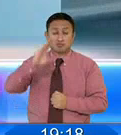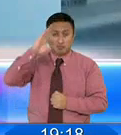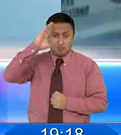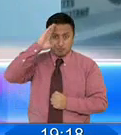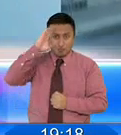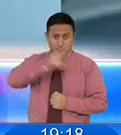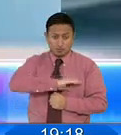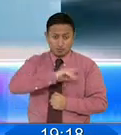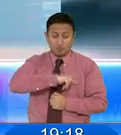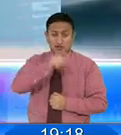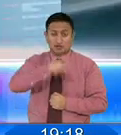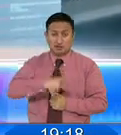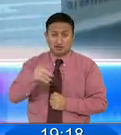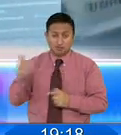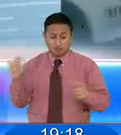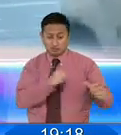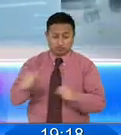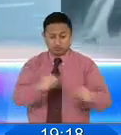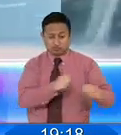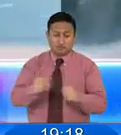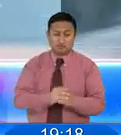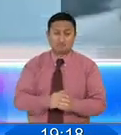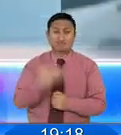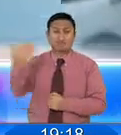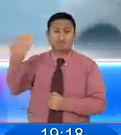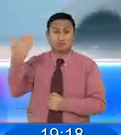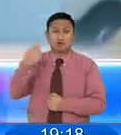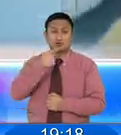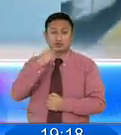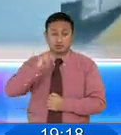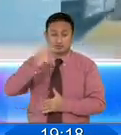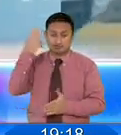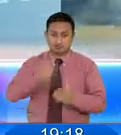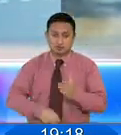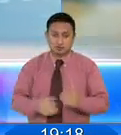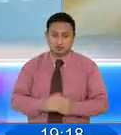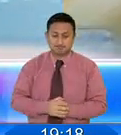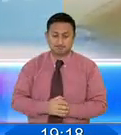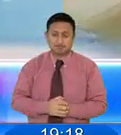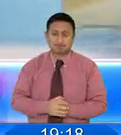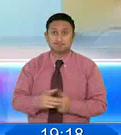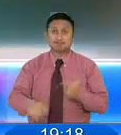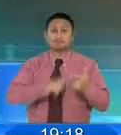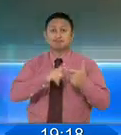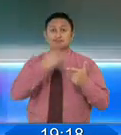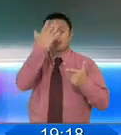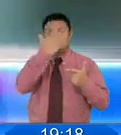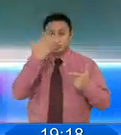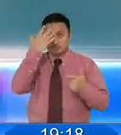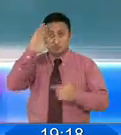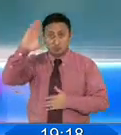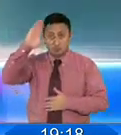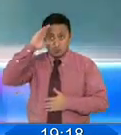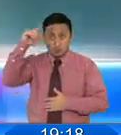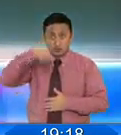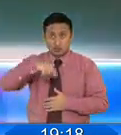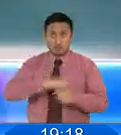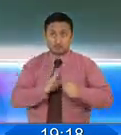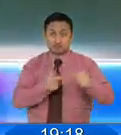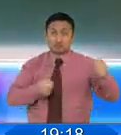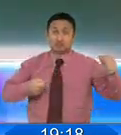contra comerciantes. Alcaldesa anuncia sanciones. Además, en Esmeraldas, policía fue asesinado al